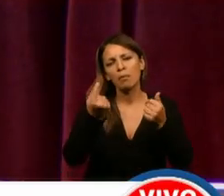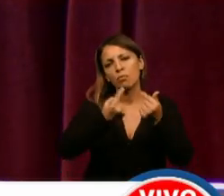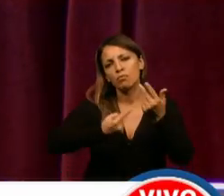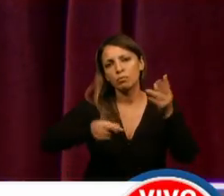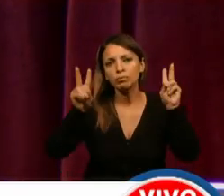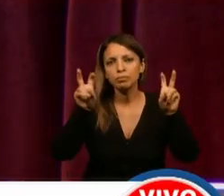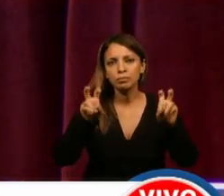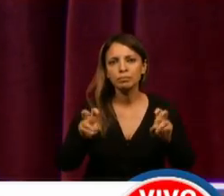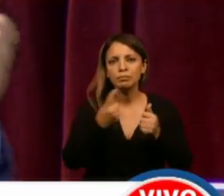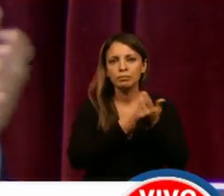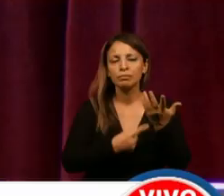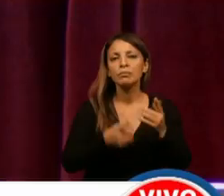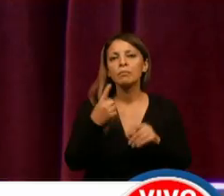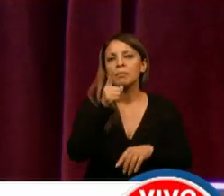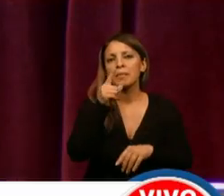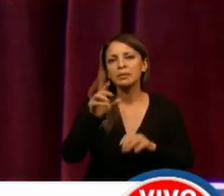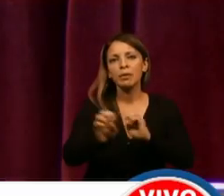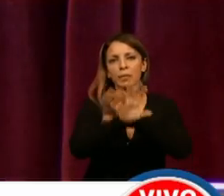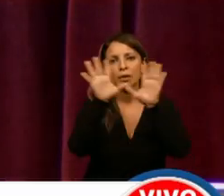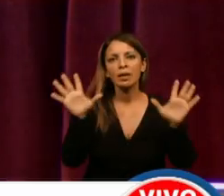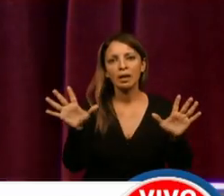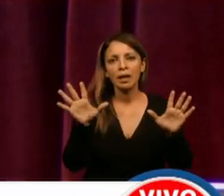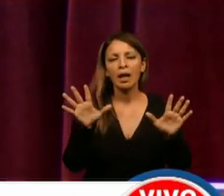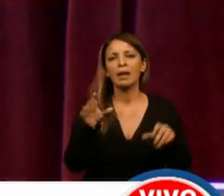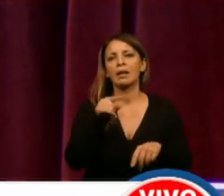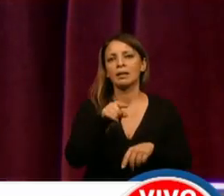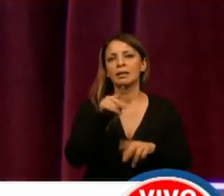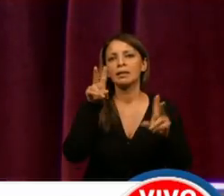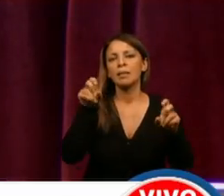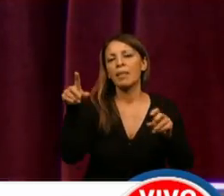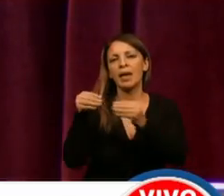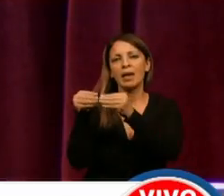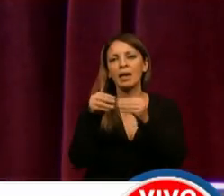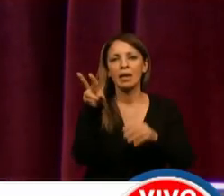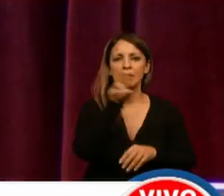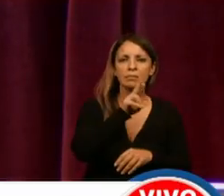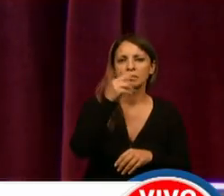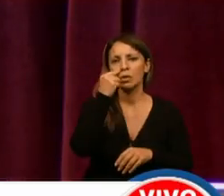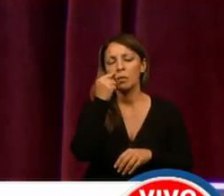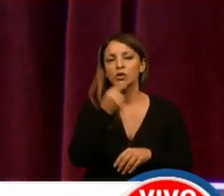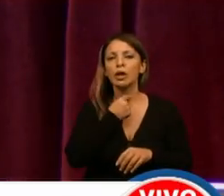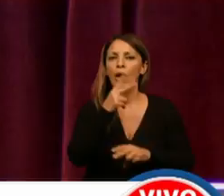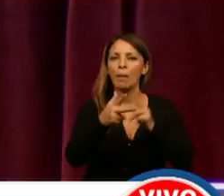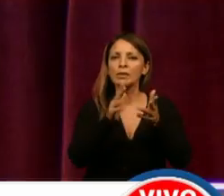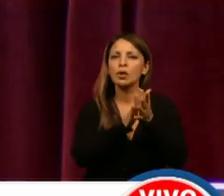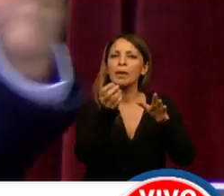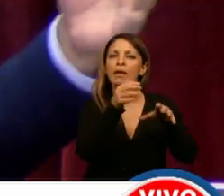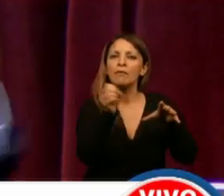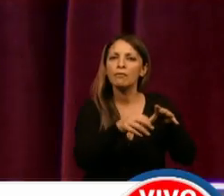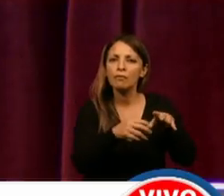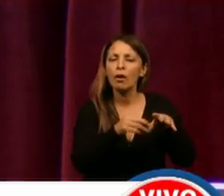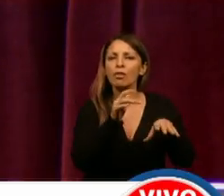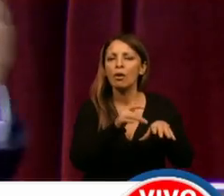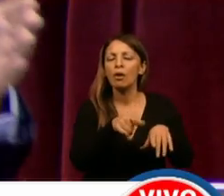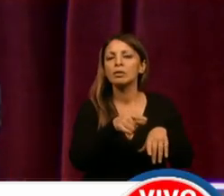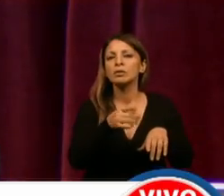que ha sido muy clara la descripción de nuestros compañeros en nuestras compañeras yo quiero mencionar que el fondo fiduciario estaba constituido hace